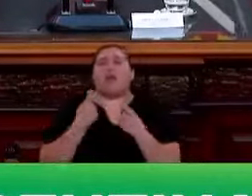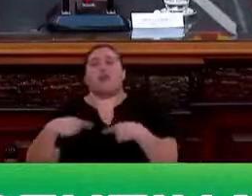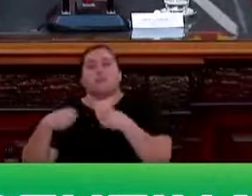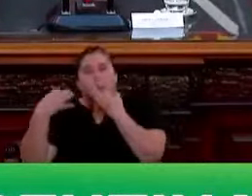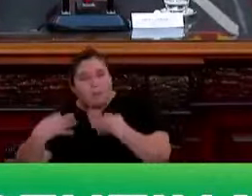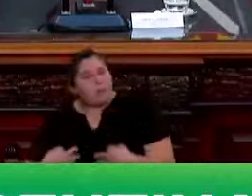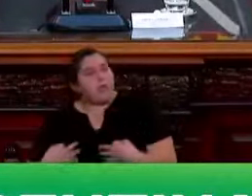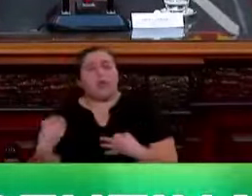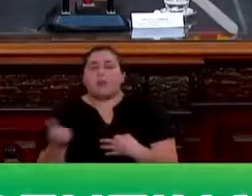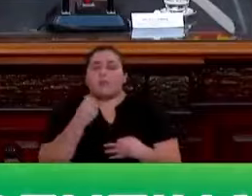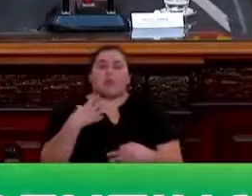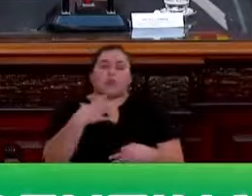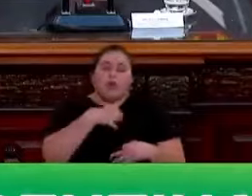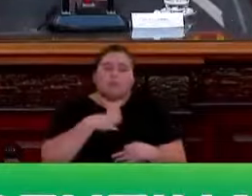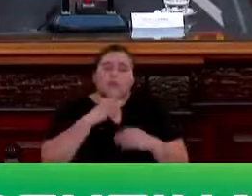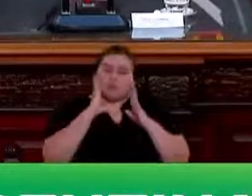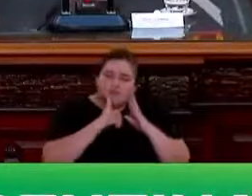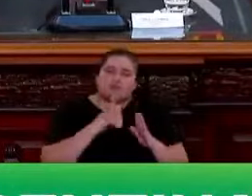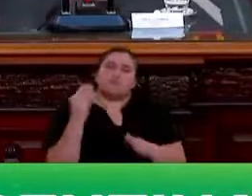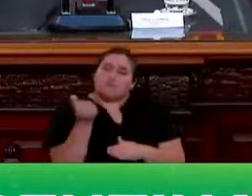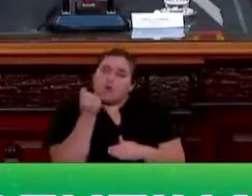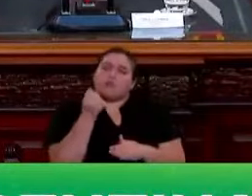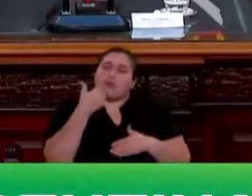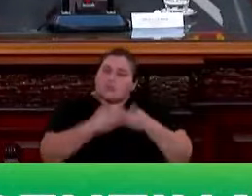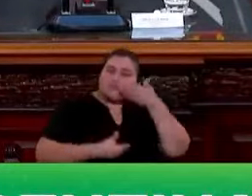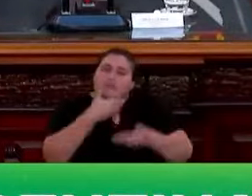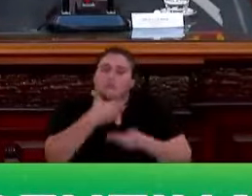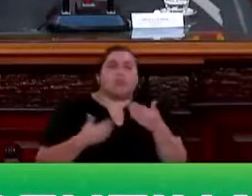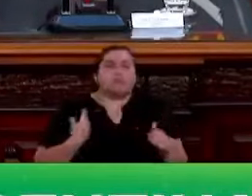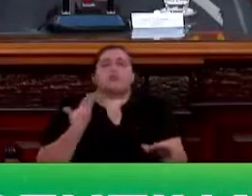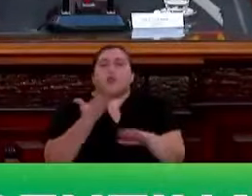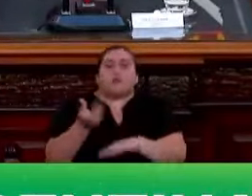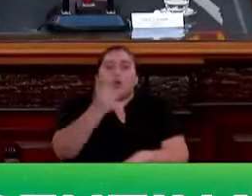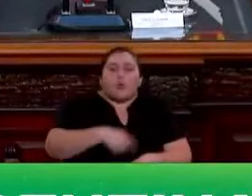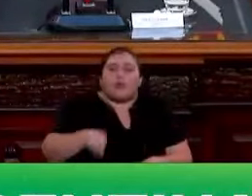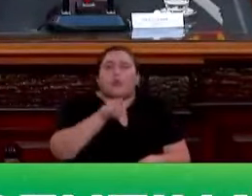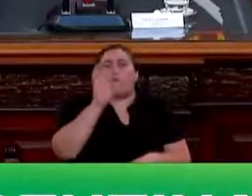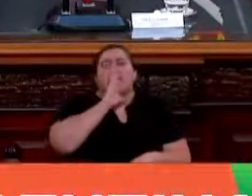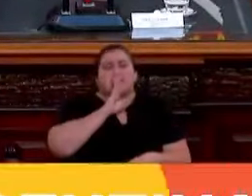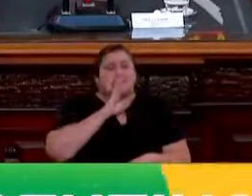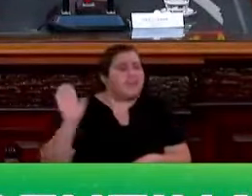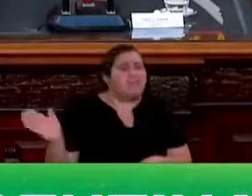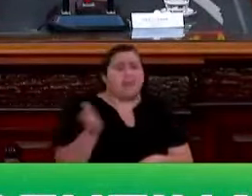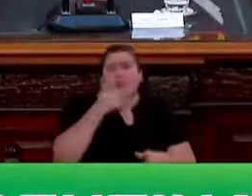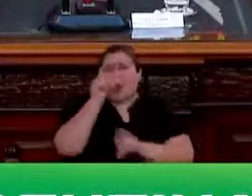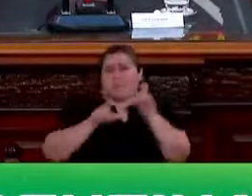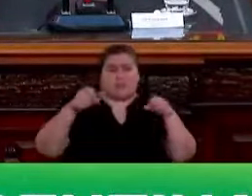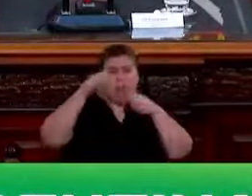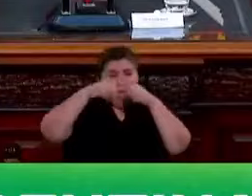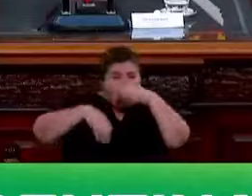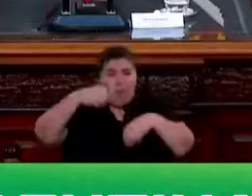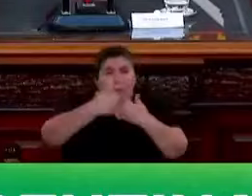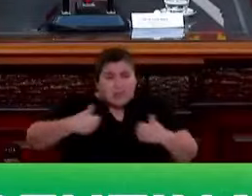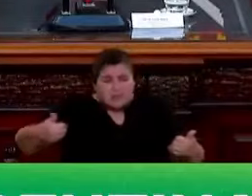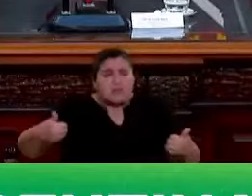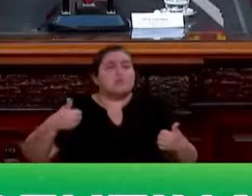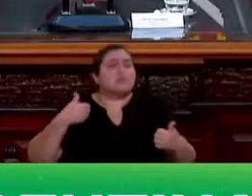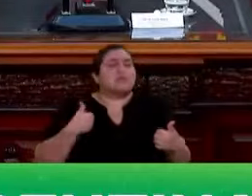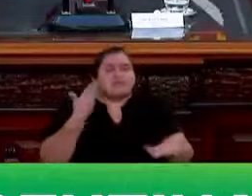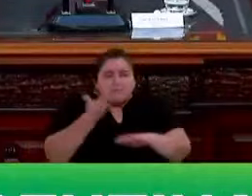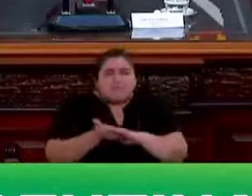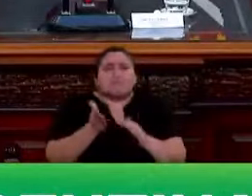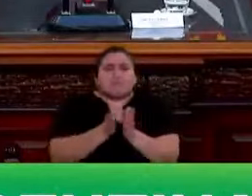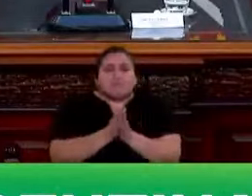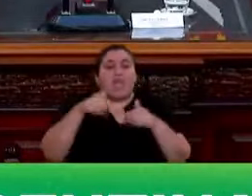Yo veo posible en Argentina cuando hay boca. Mirá, voy a hacer un paralelismo entre una postura, si